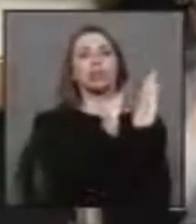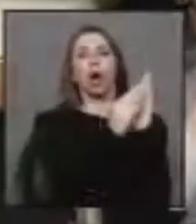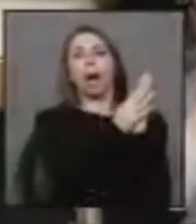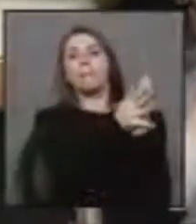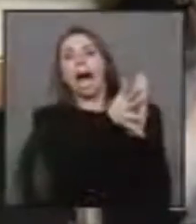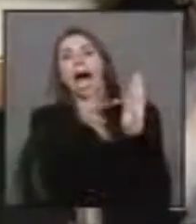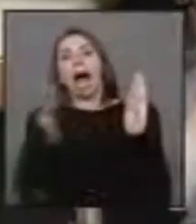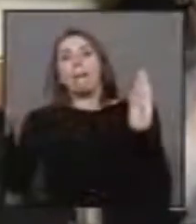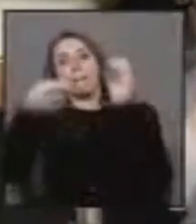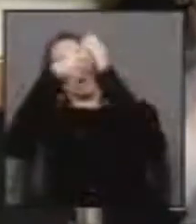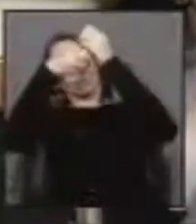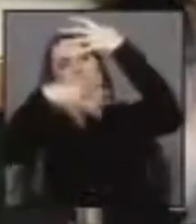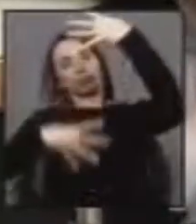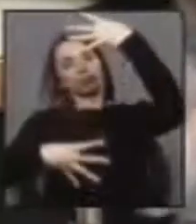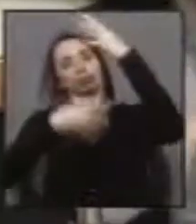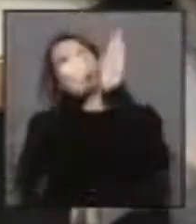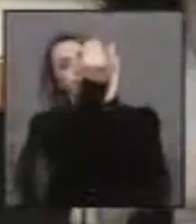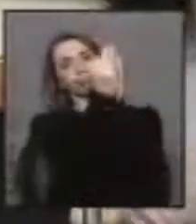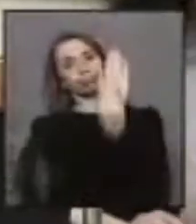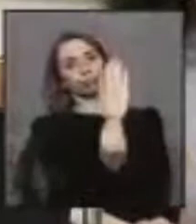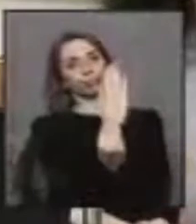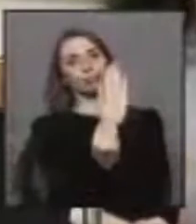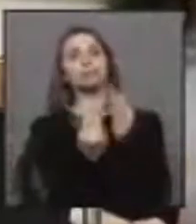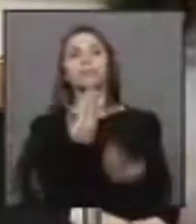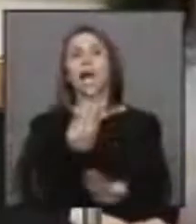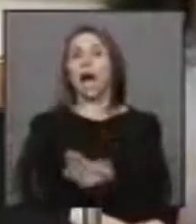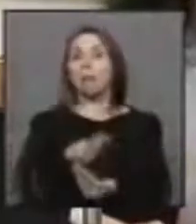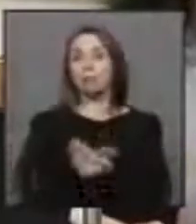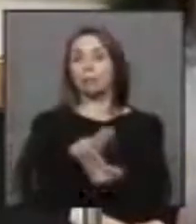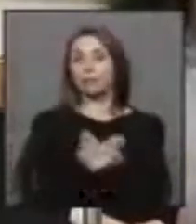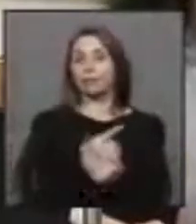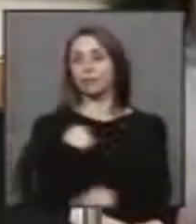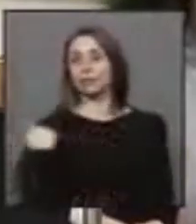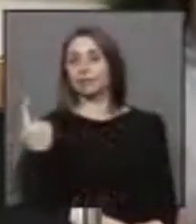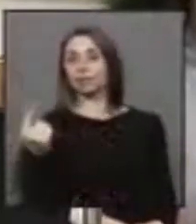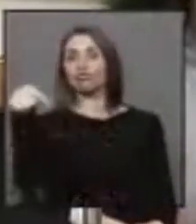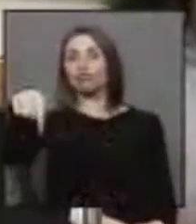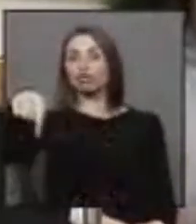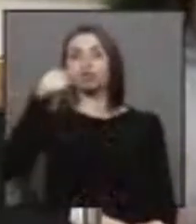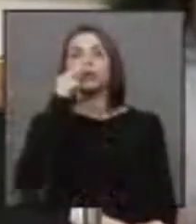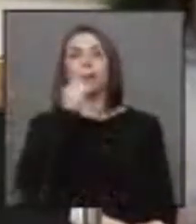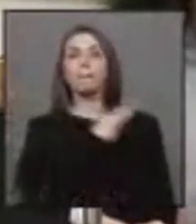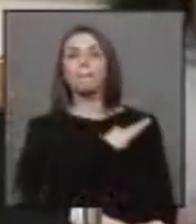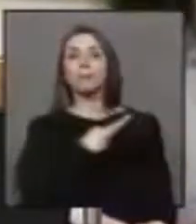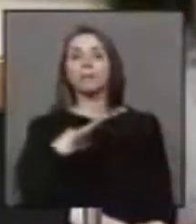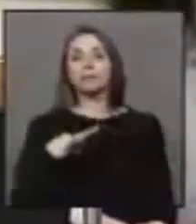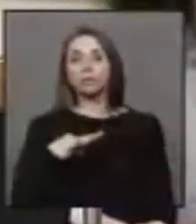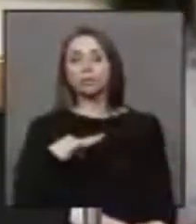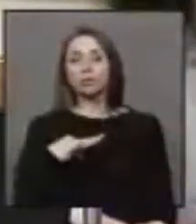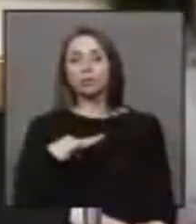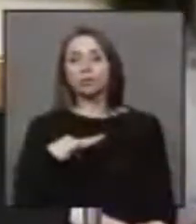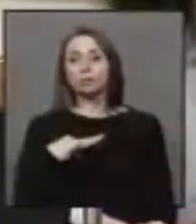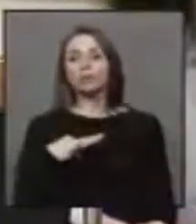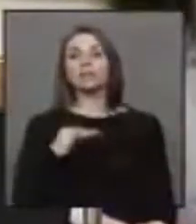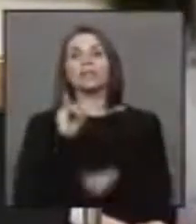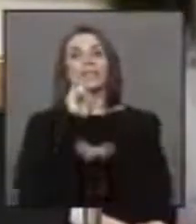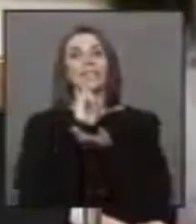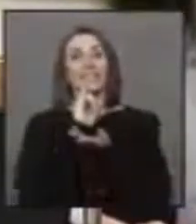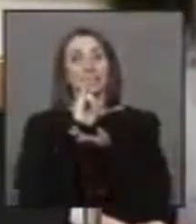proyecto por otro lado presidente aprovechando por su intermedio que está el ministro transparencia